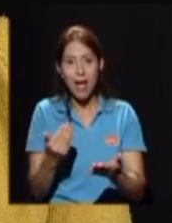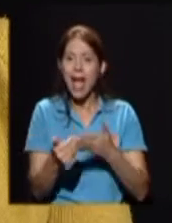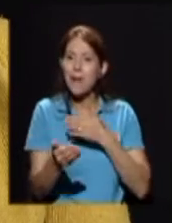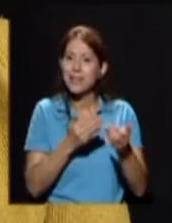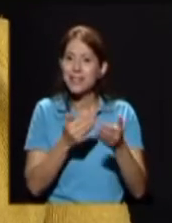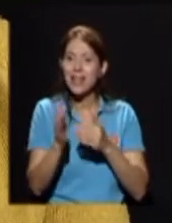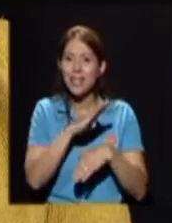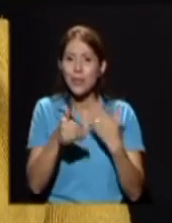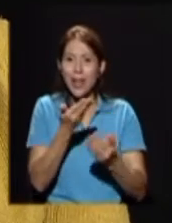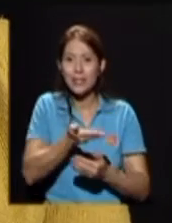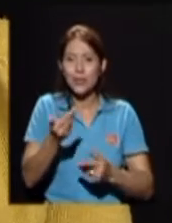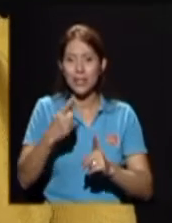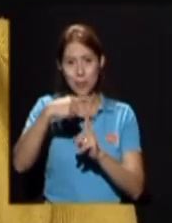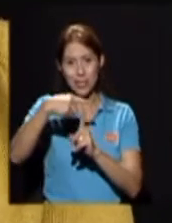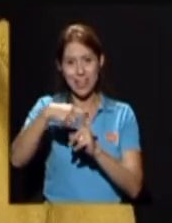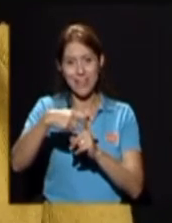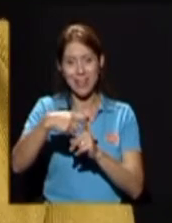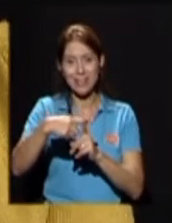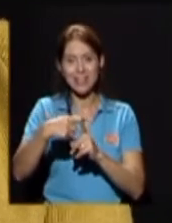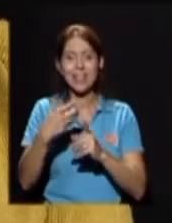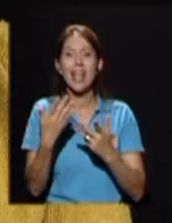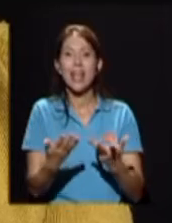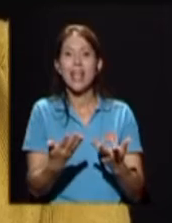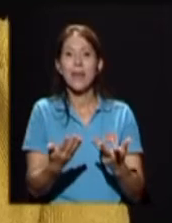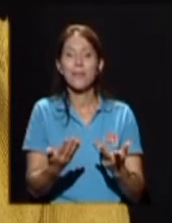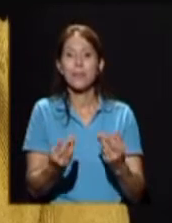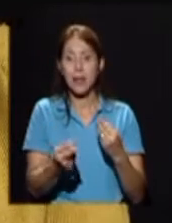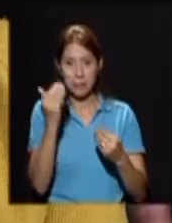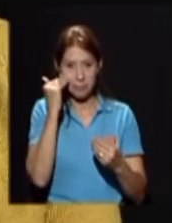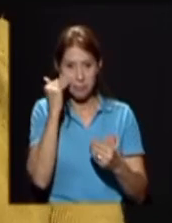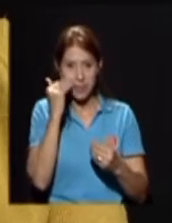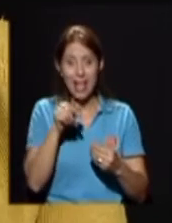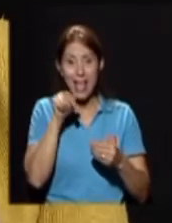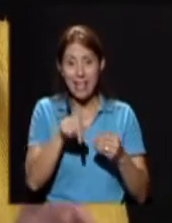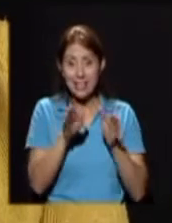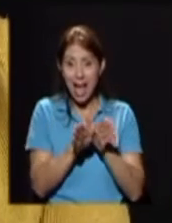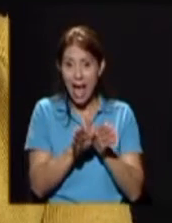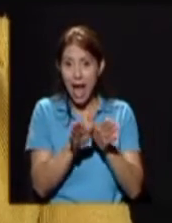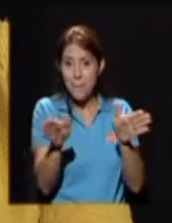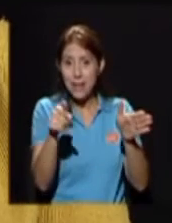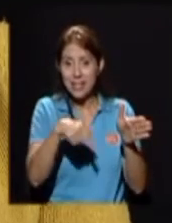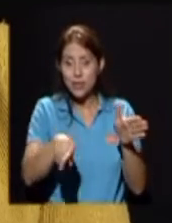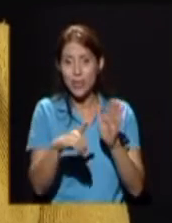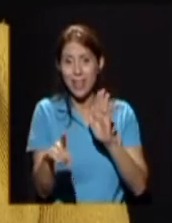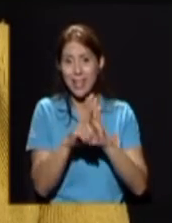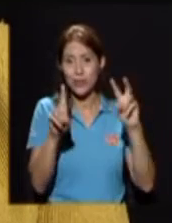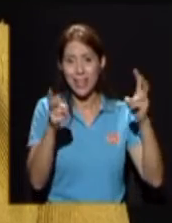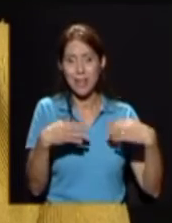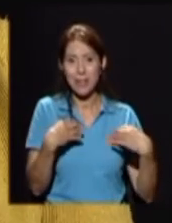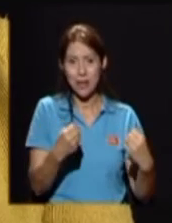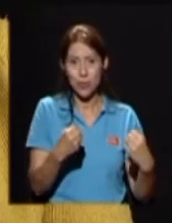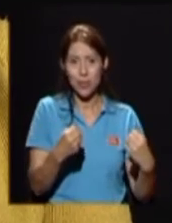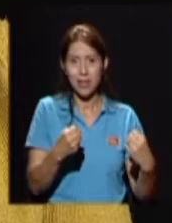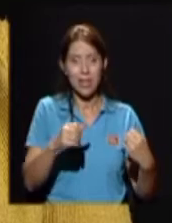estas cosas positivas, yo sí quería señalar una cosa, y es que esta ampliación de derechos en el tema de salud, pero en otros que hace la